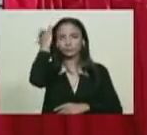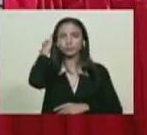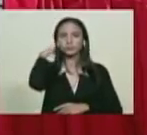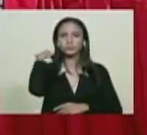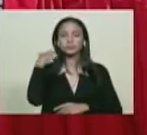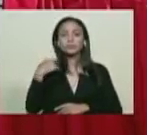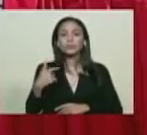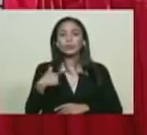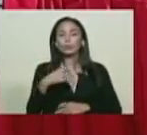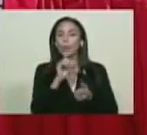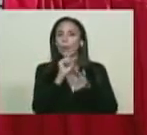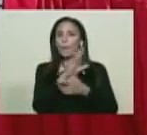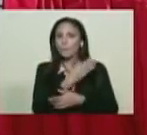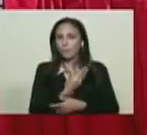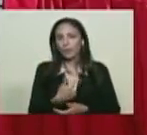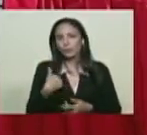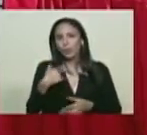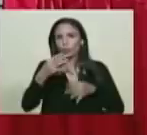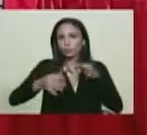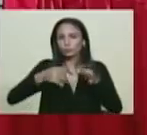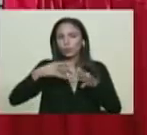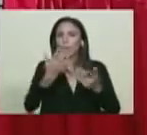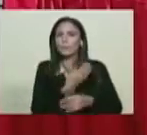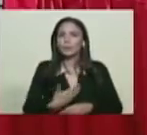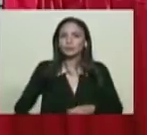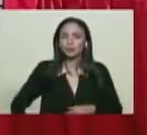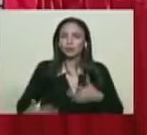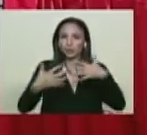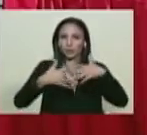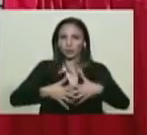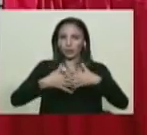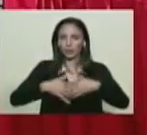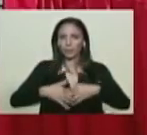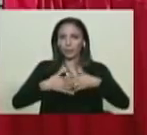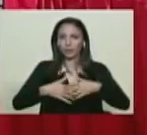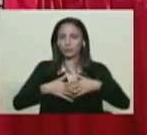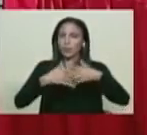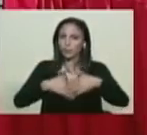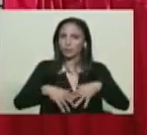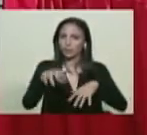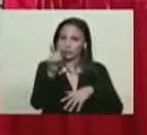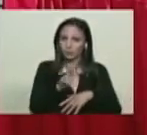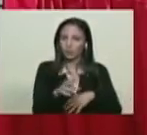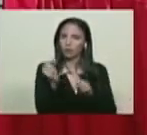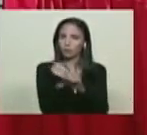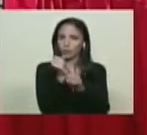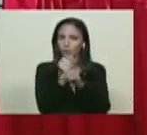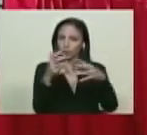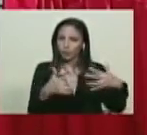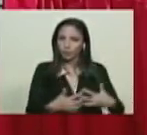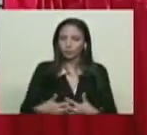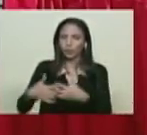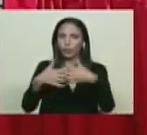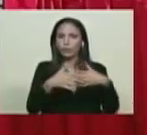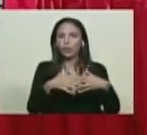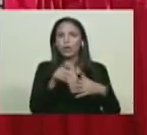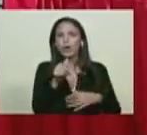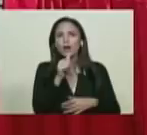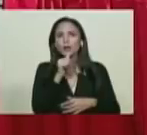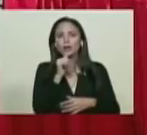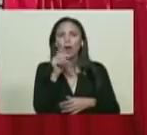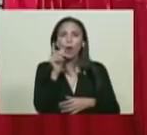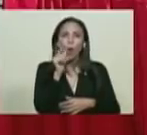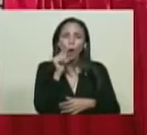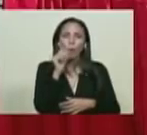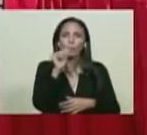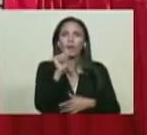nombrar como presidente de Citgo, empresa venezolana en los Estados Unidos, al compañero Asdrúbal